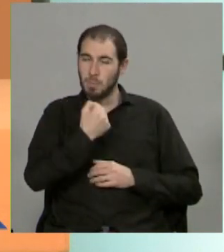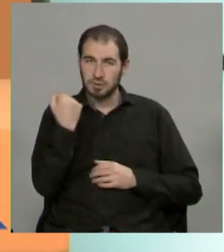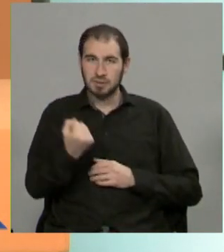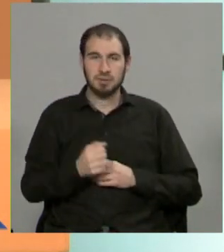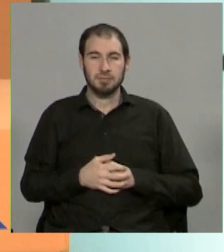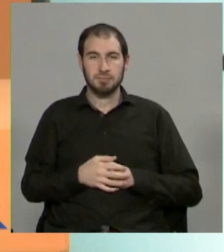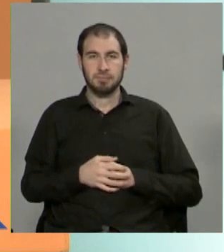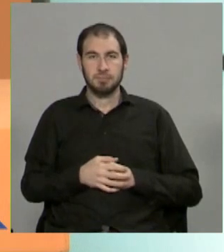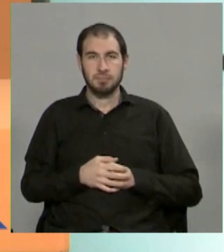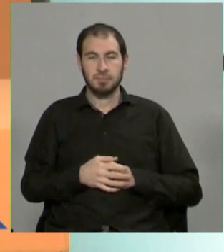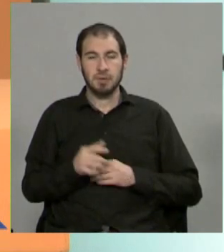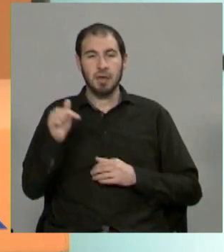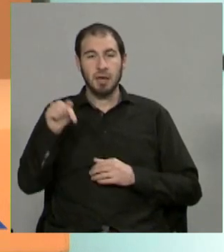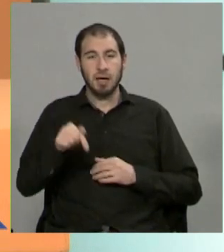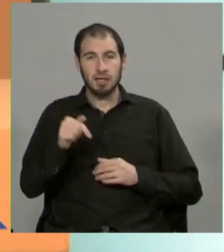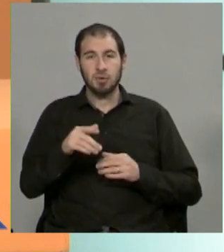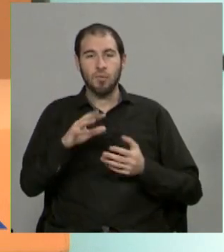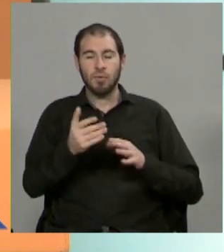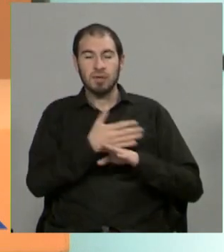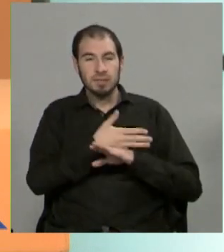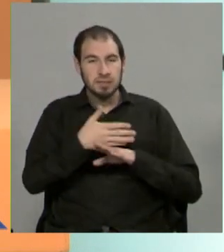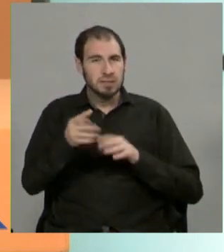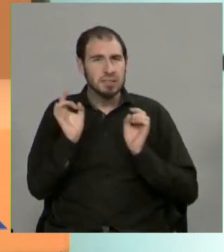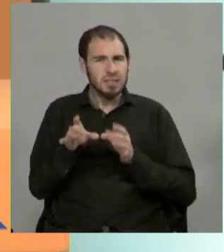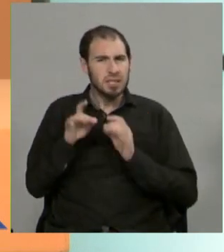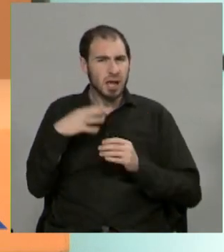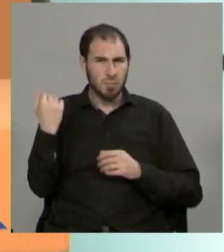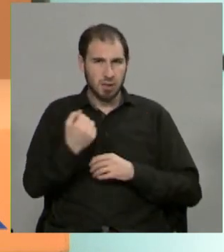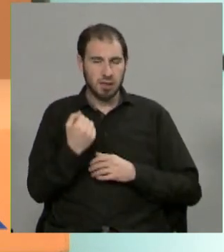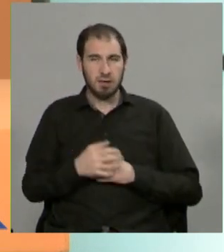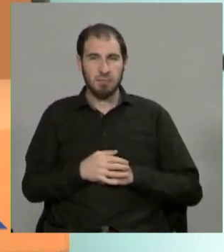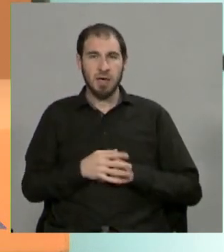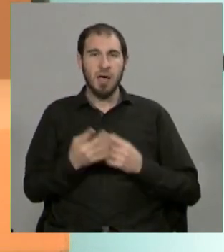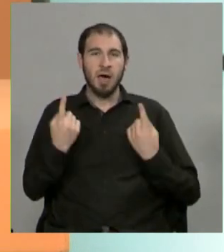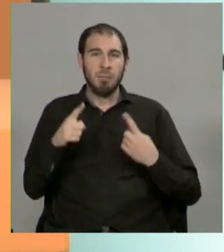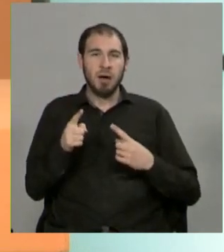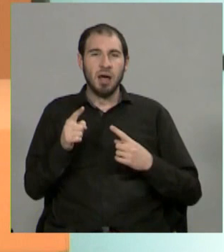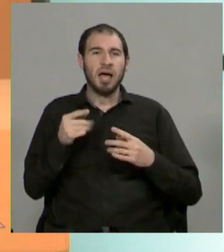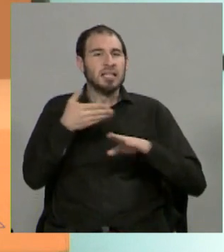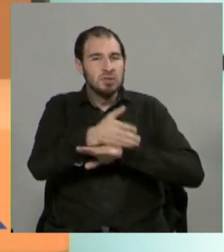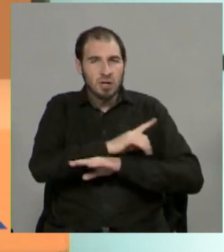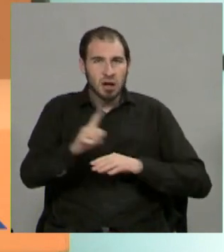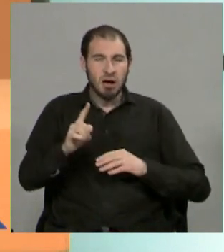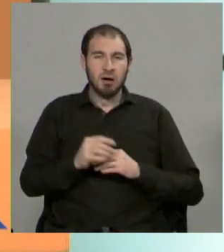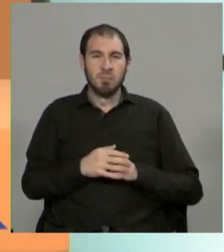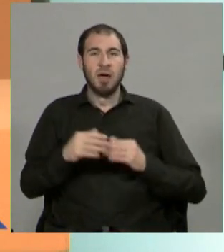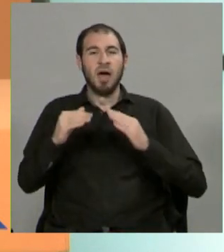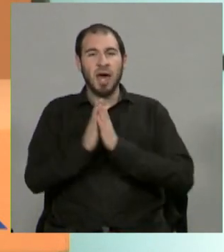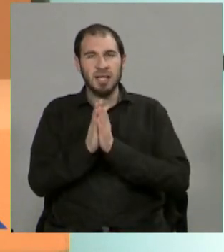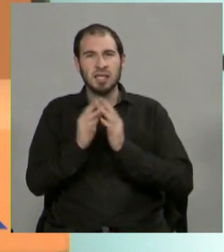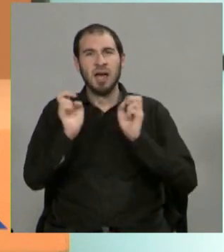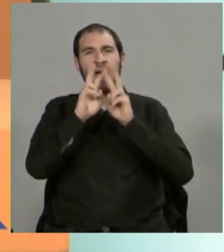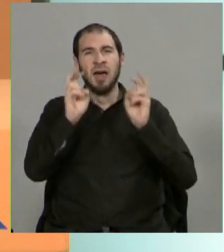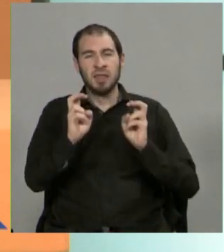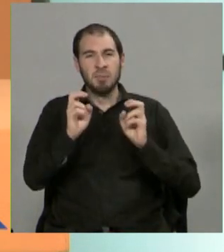importante sostener de alguna manera este repudio de la no intervención por parte de la Iglesia en lo que tiene que